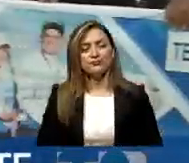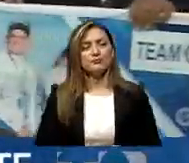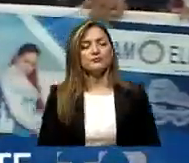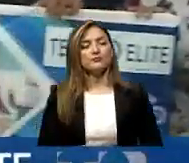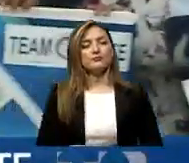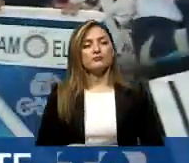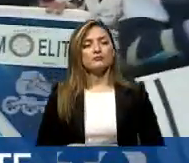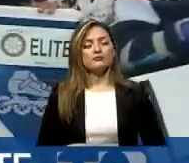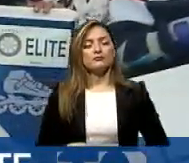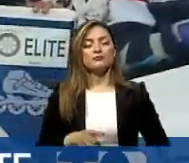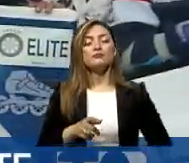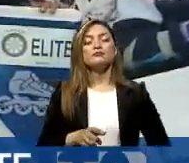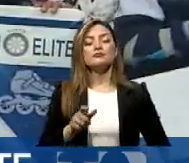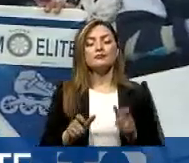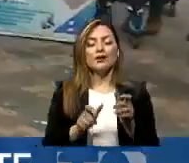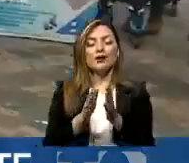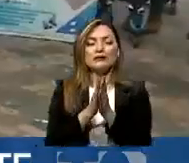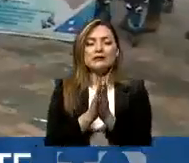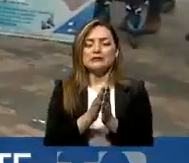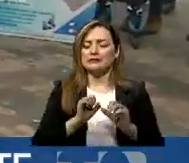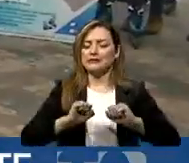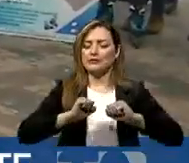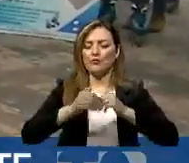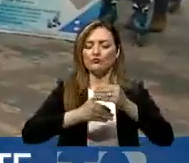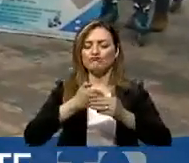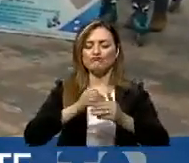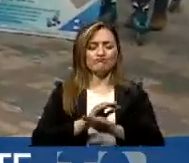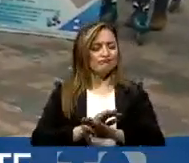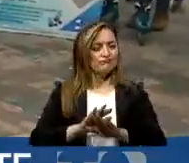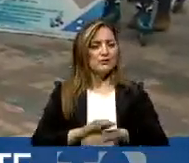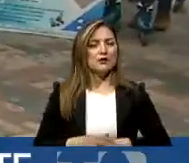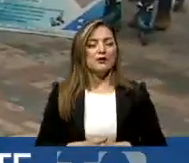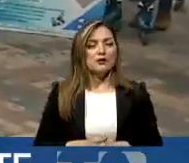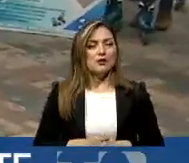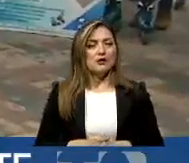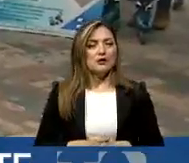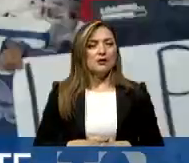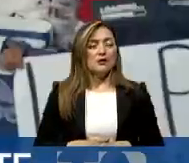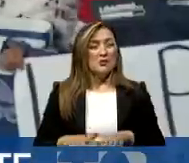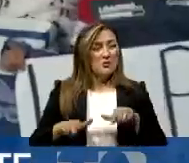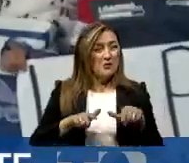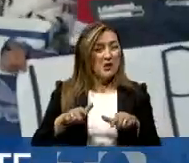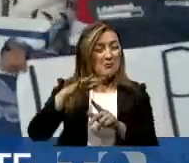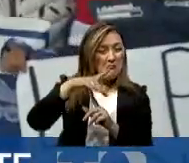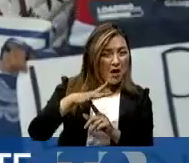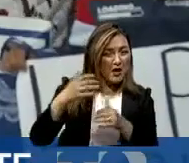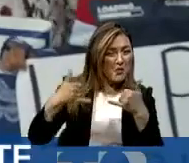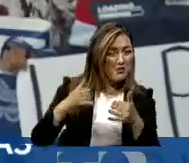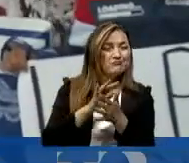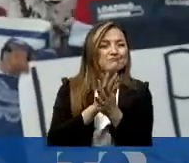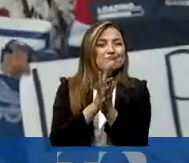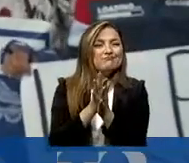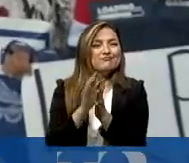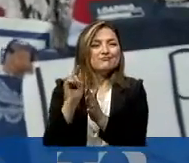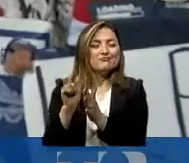los moradores viven que se agilice y se concrete el proceso porque no existe un espacio verde en la zona la pampa es el pulmón verde